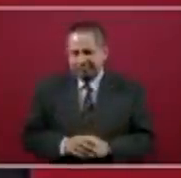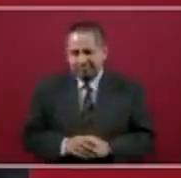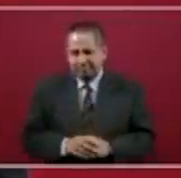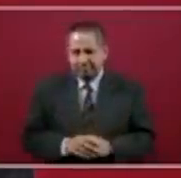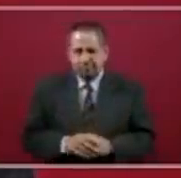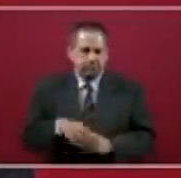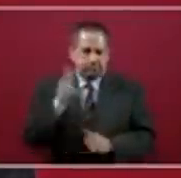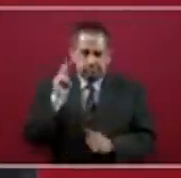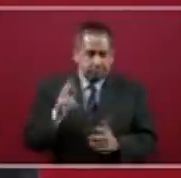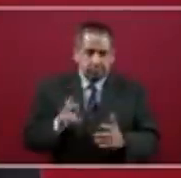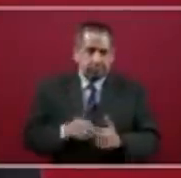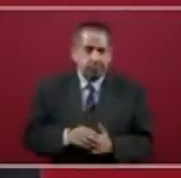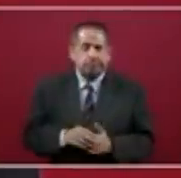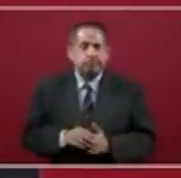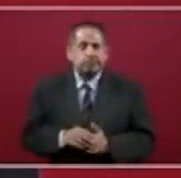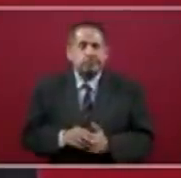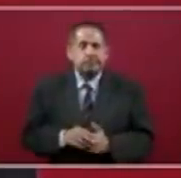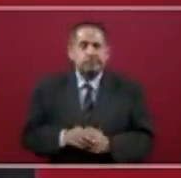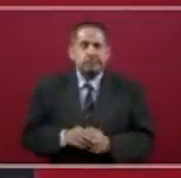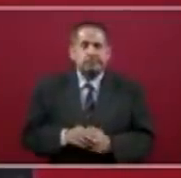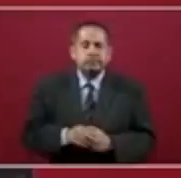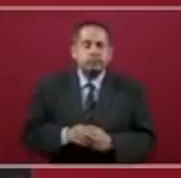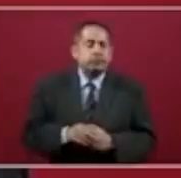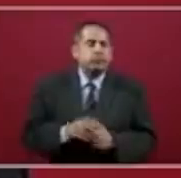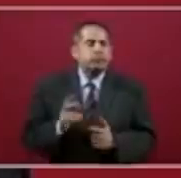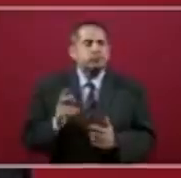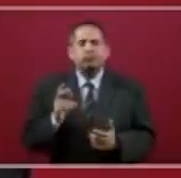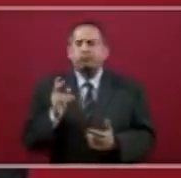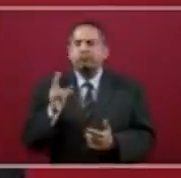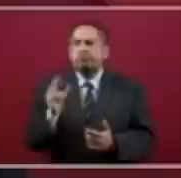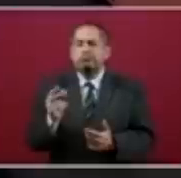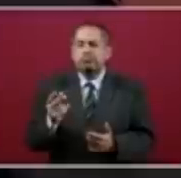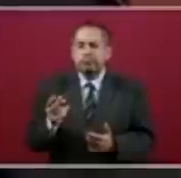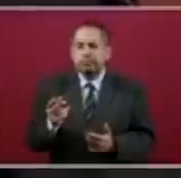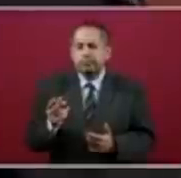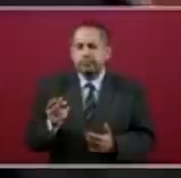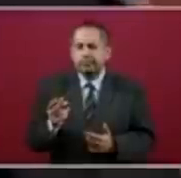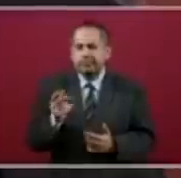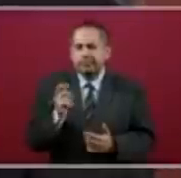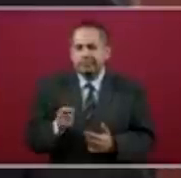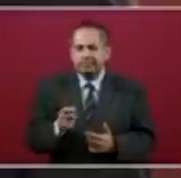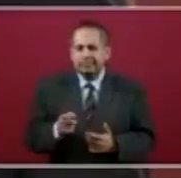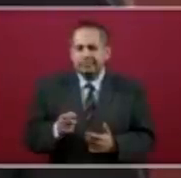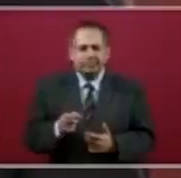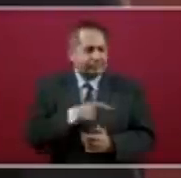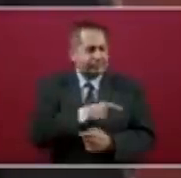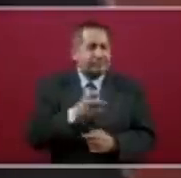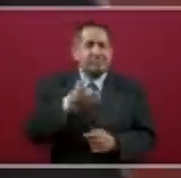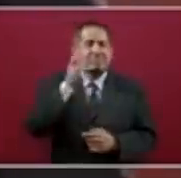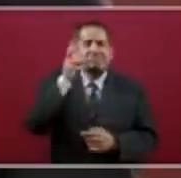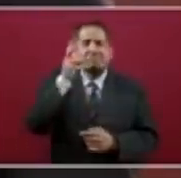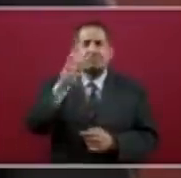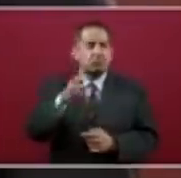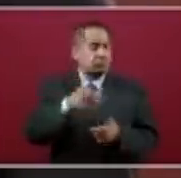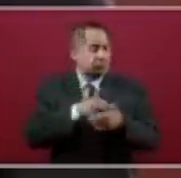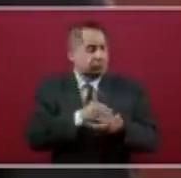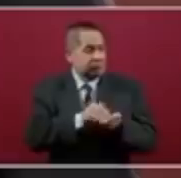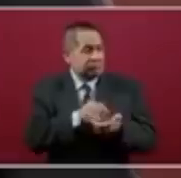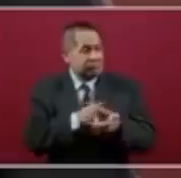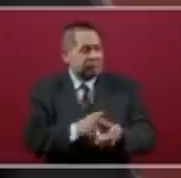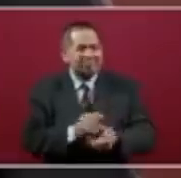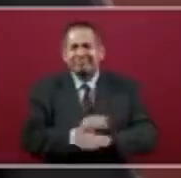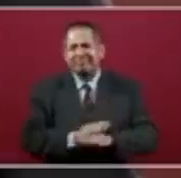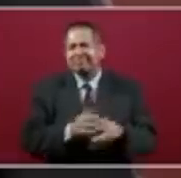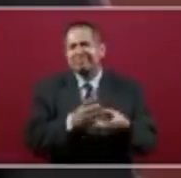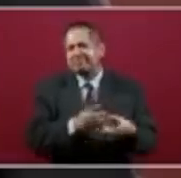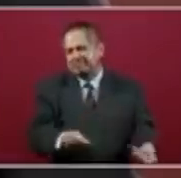Pero eso no va a tener futuro, no tiene futuro.